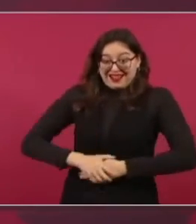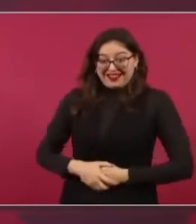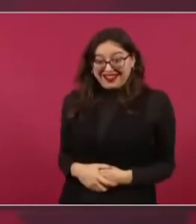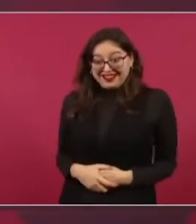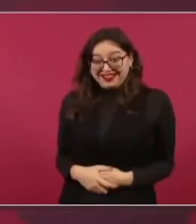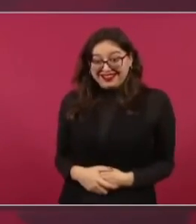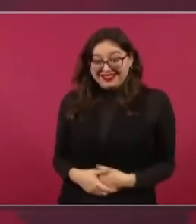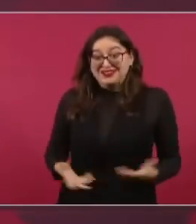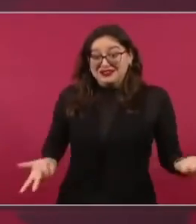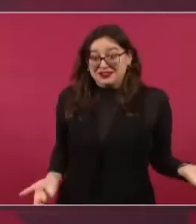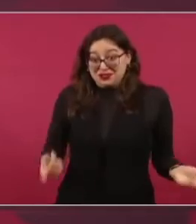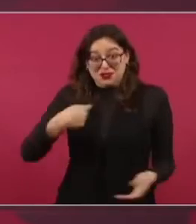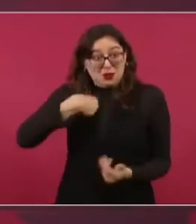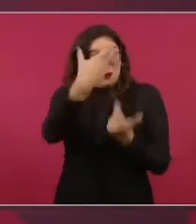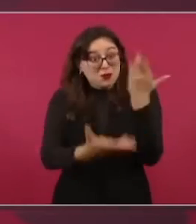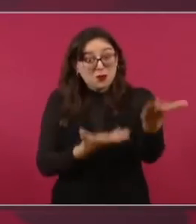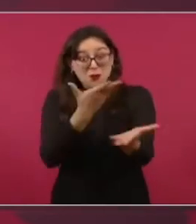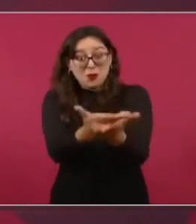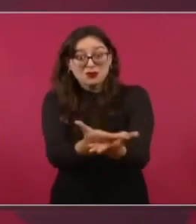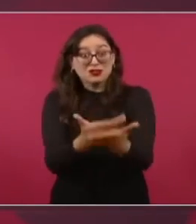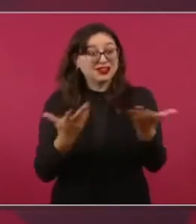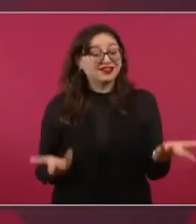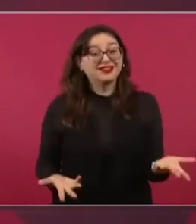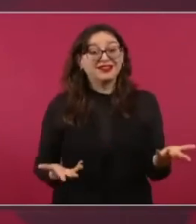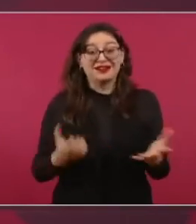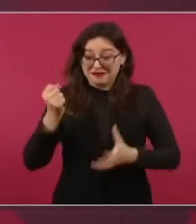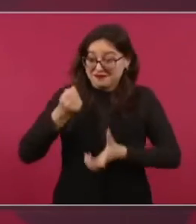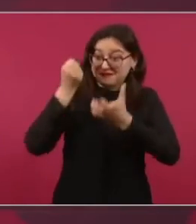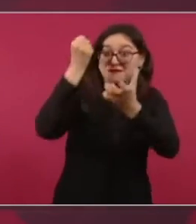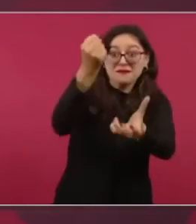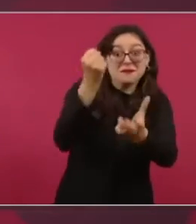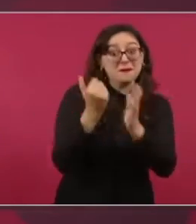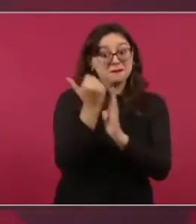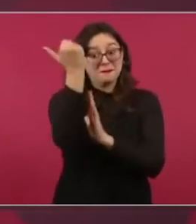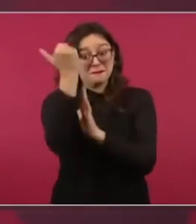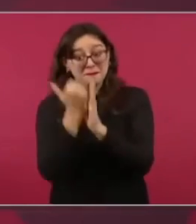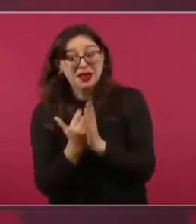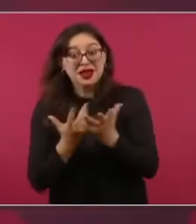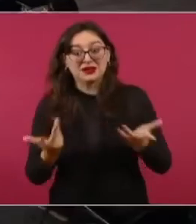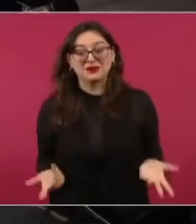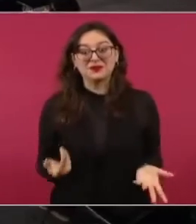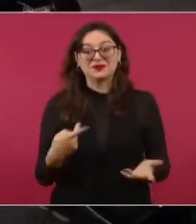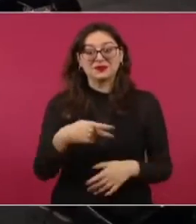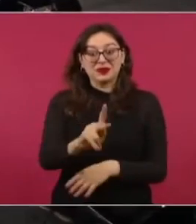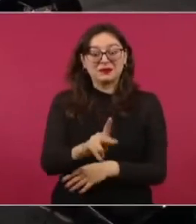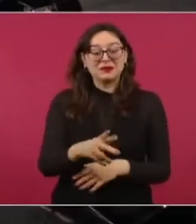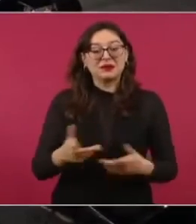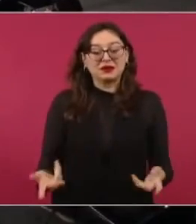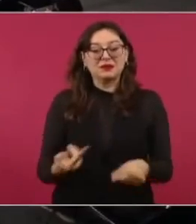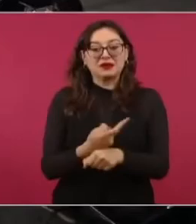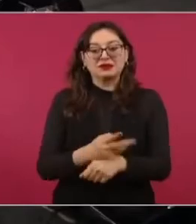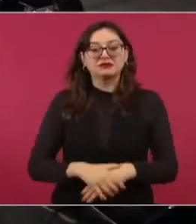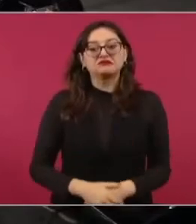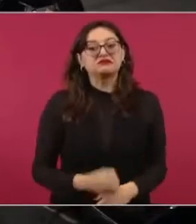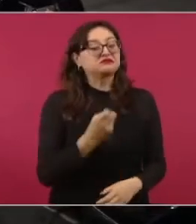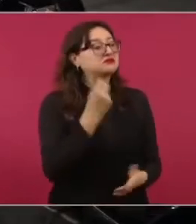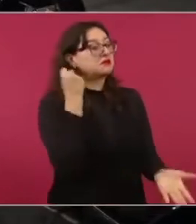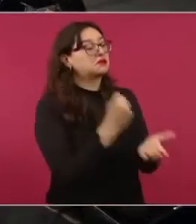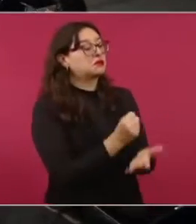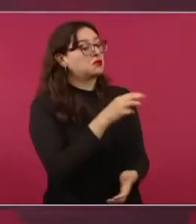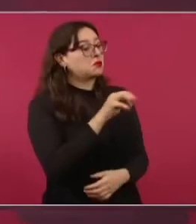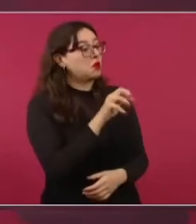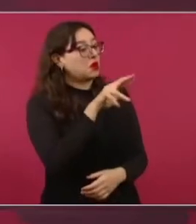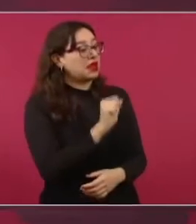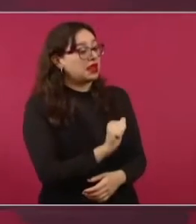era lo que queríamos evitar, pero... Esto lo aprobó Morena, el PT y el Partido Verde.